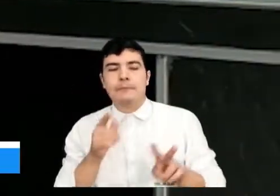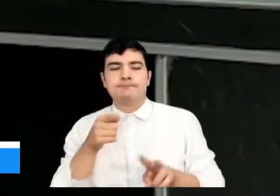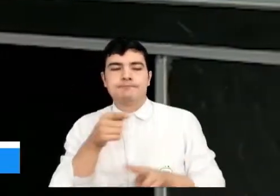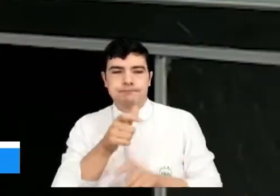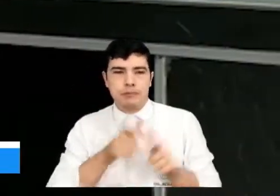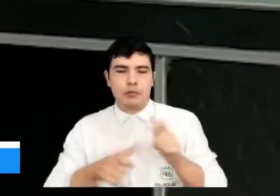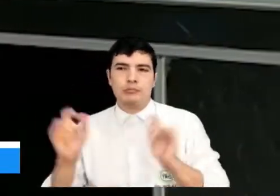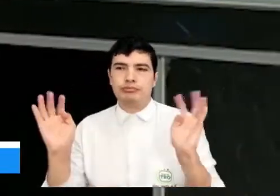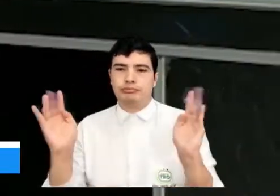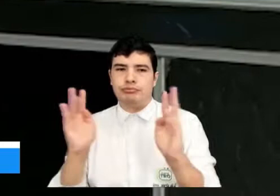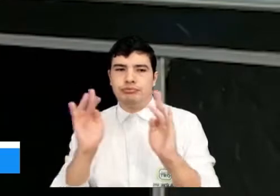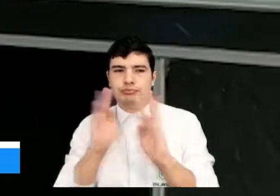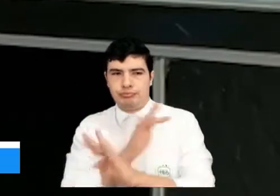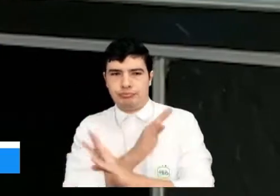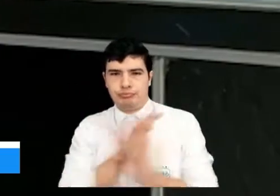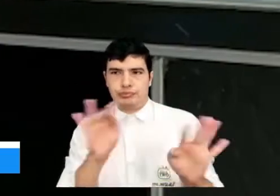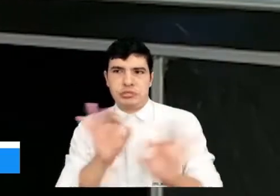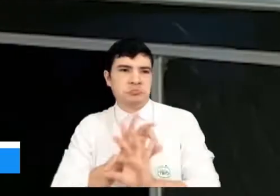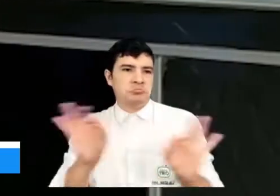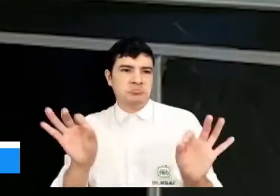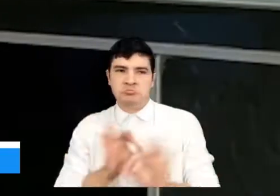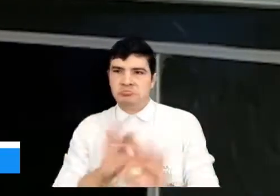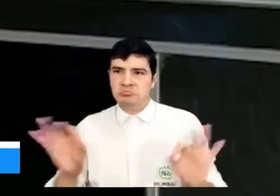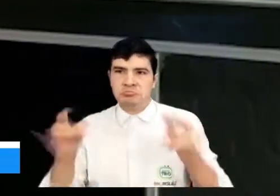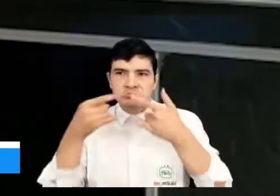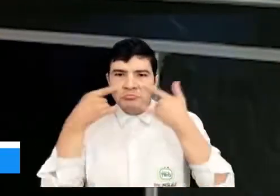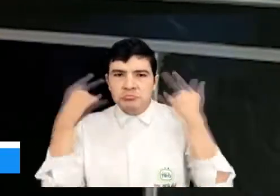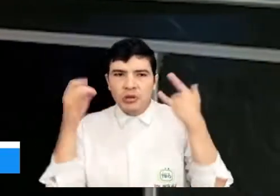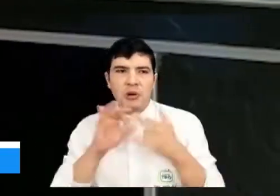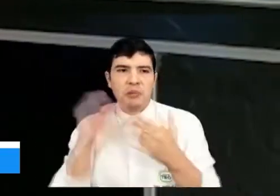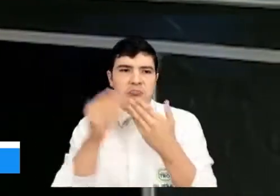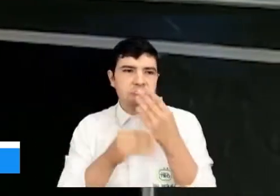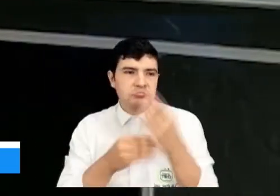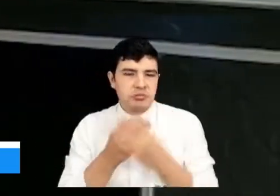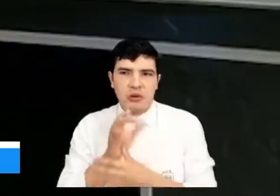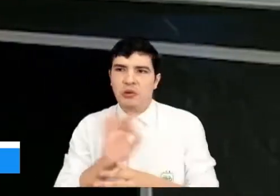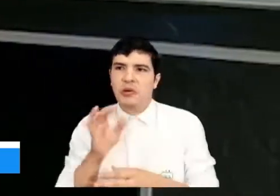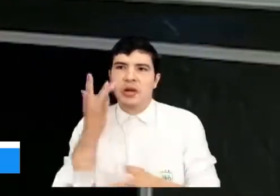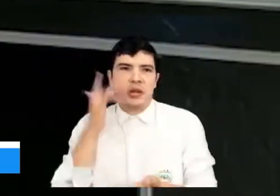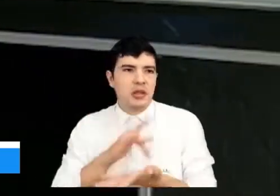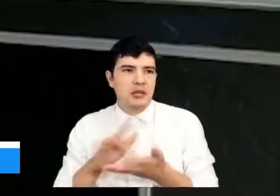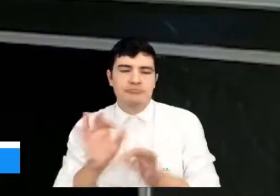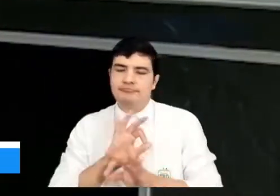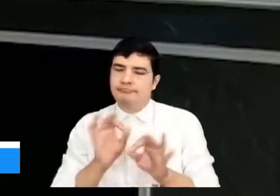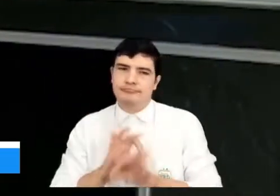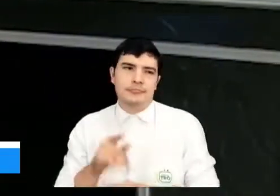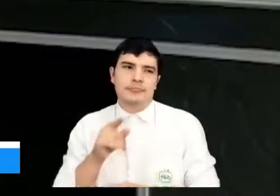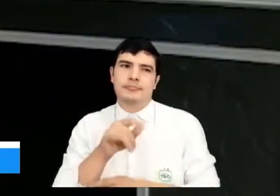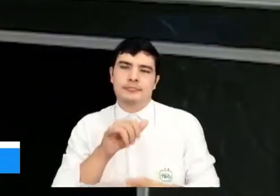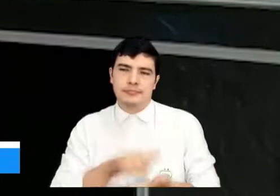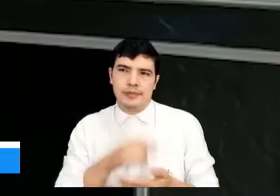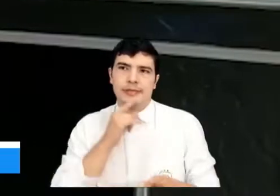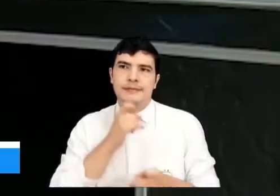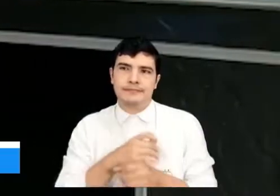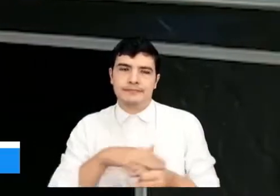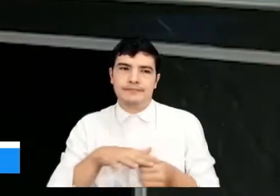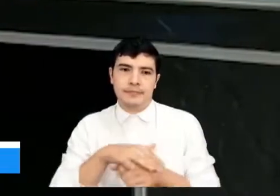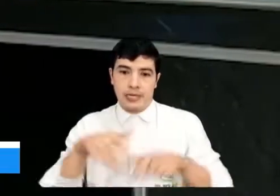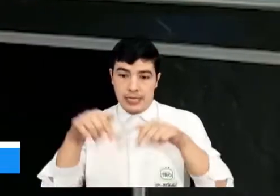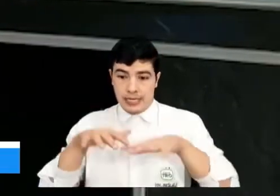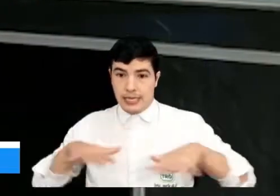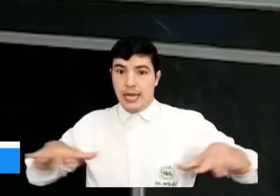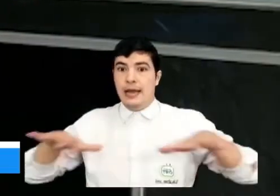y todas estas semanas nos hemos dado cuenta de la cantidad de migrantes que tienen que pasar, que se tienen que quedar acá esperando a